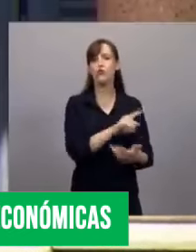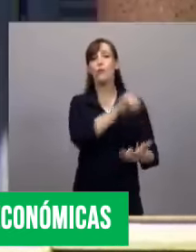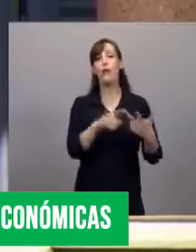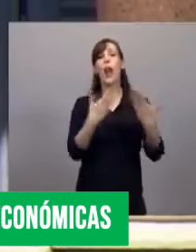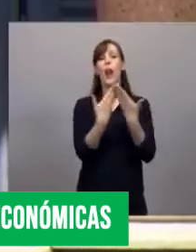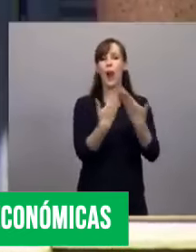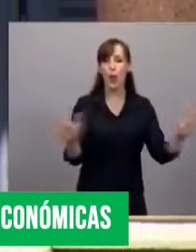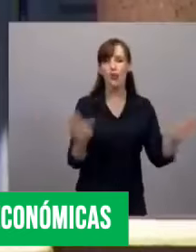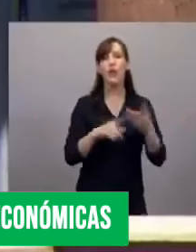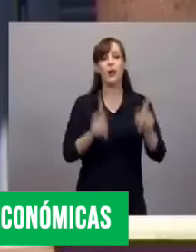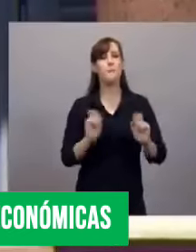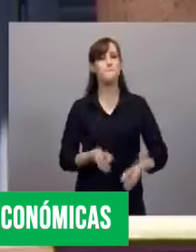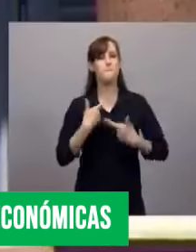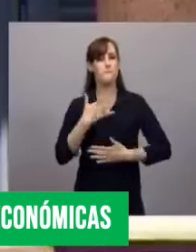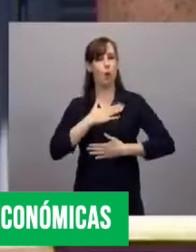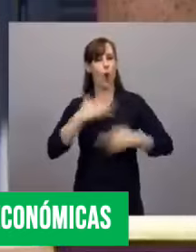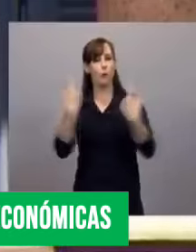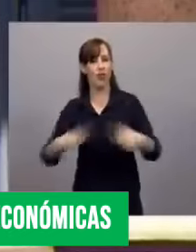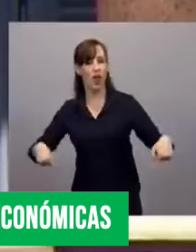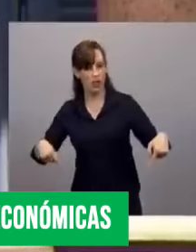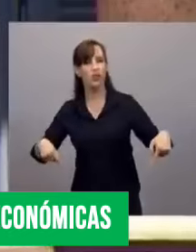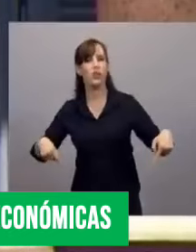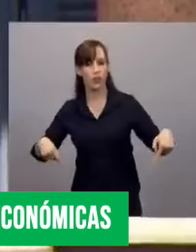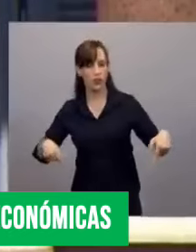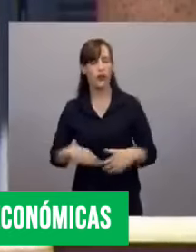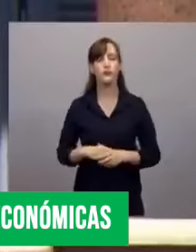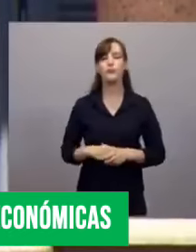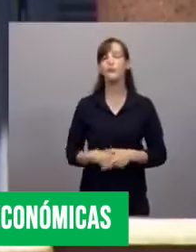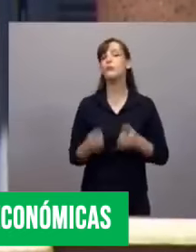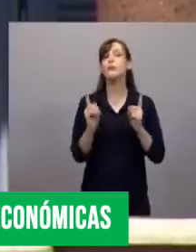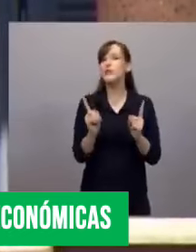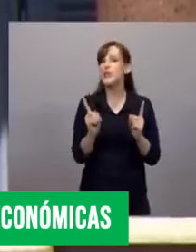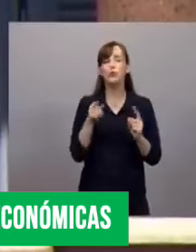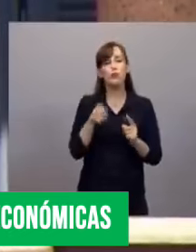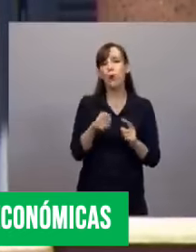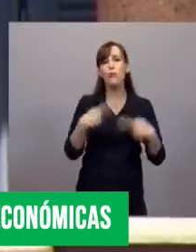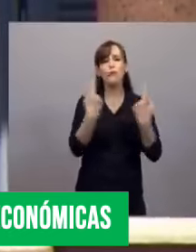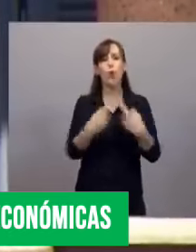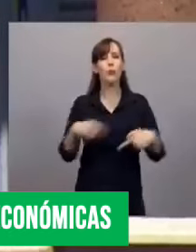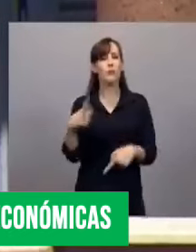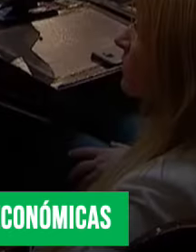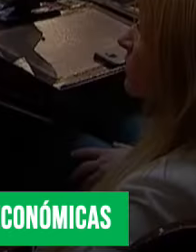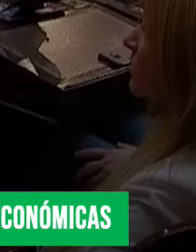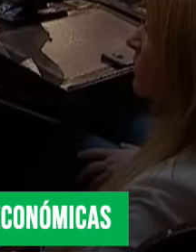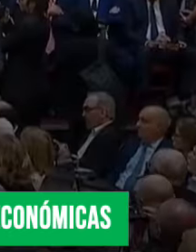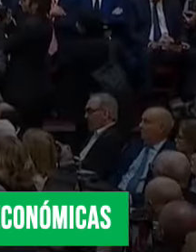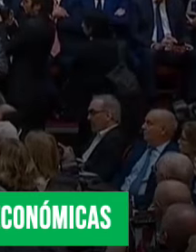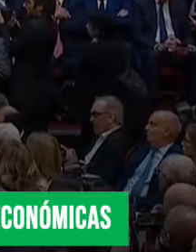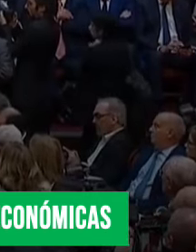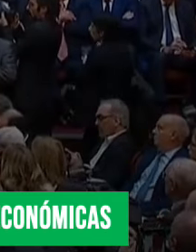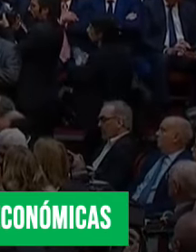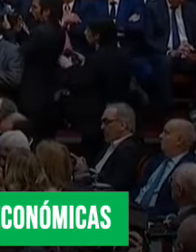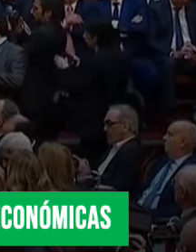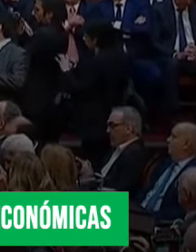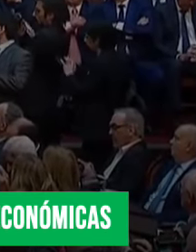ese paquete de medidas, que por otro lado se muestra bastante improvisado, digo, porque no hay